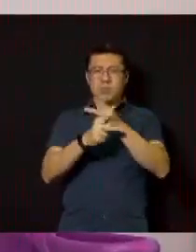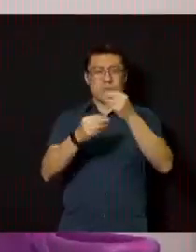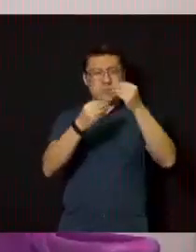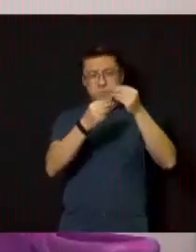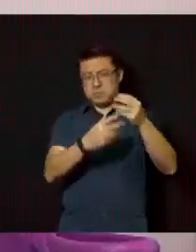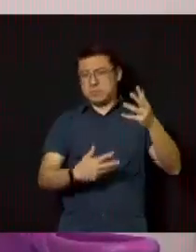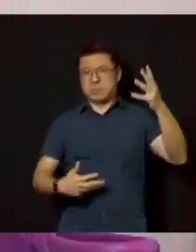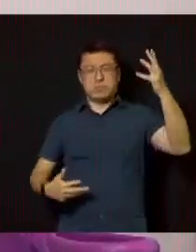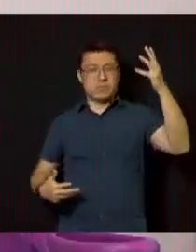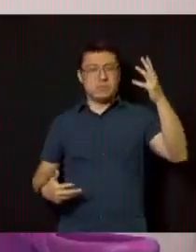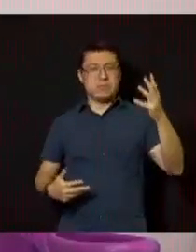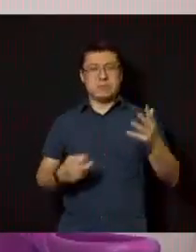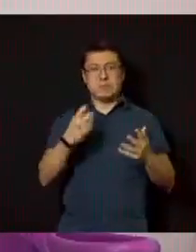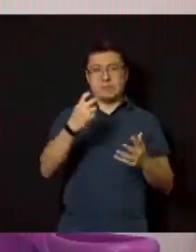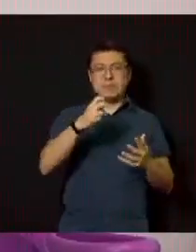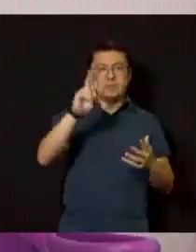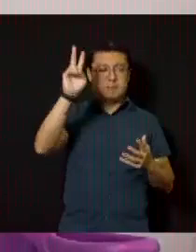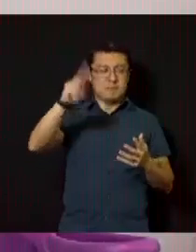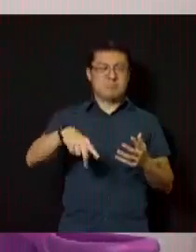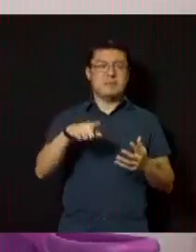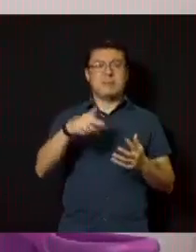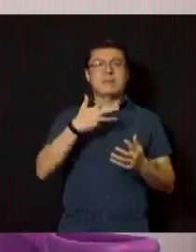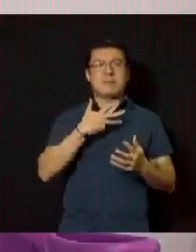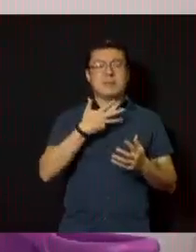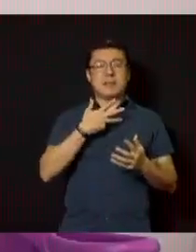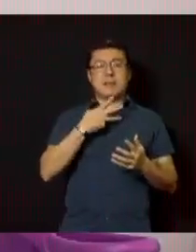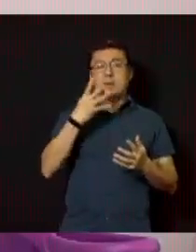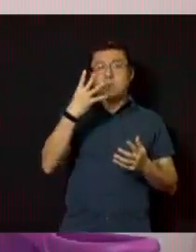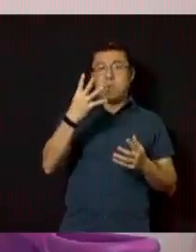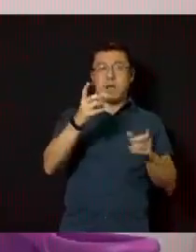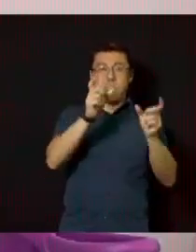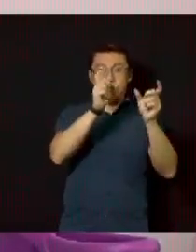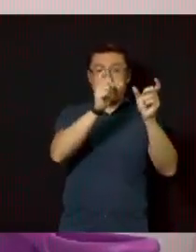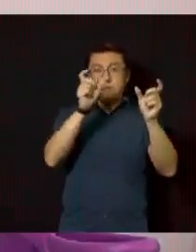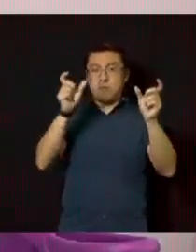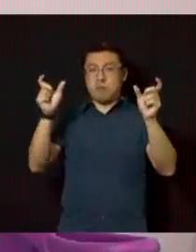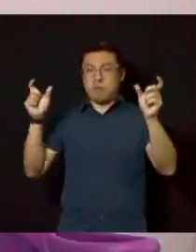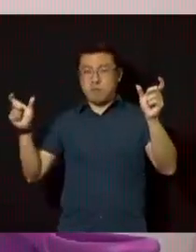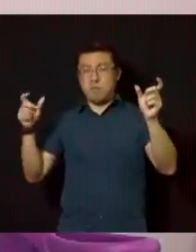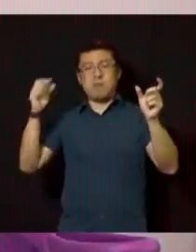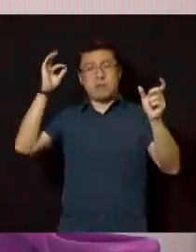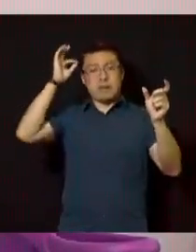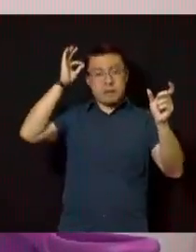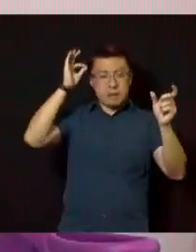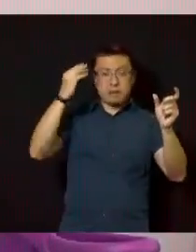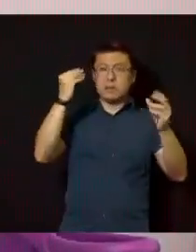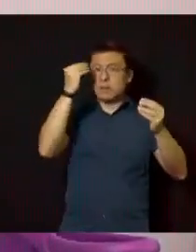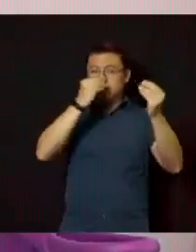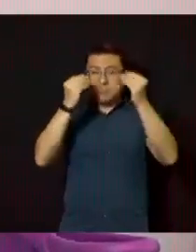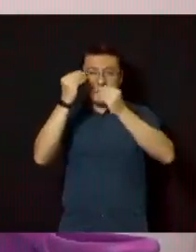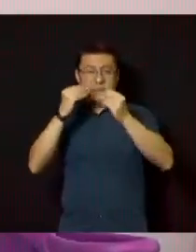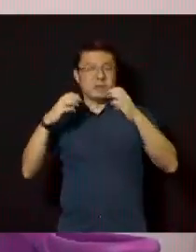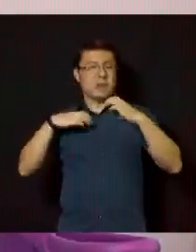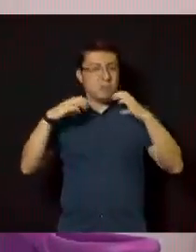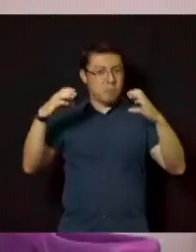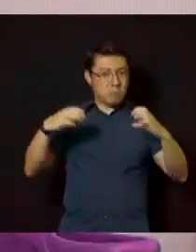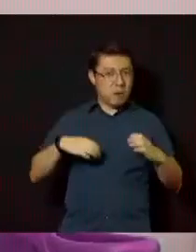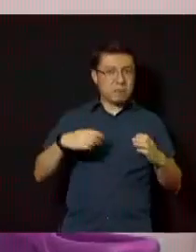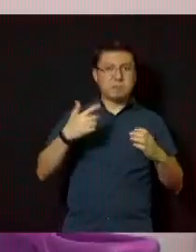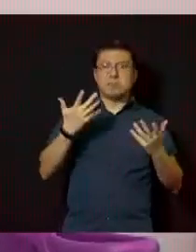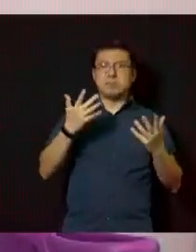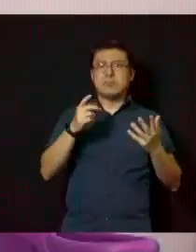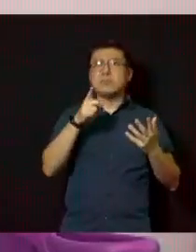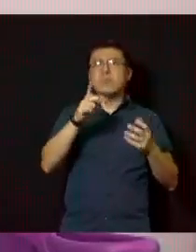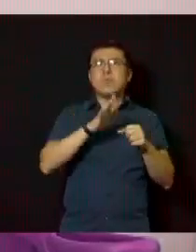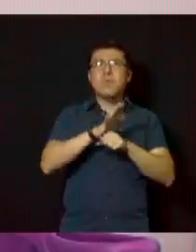trabajar. En el mismo portafolio tenemos 4 categorías, la capilar, la facial, la cosmética, la corporal. Nos podemos dedicar a la que